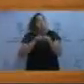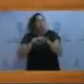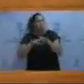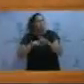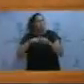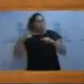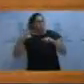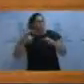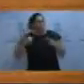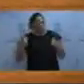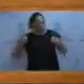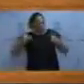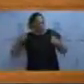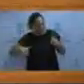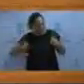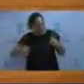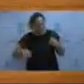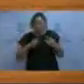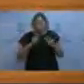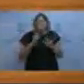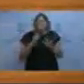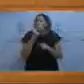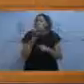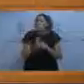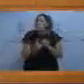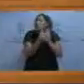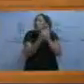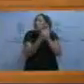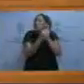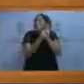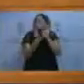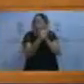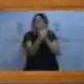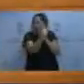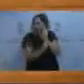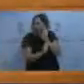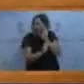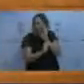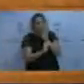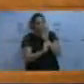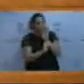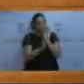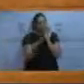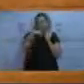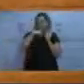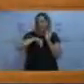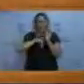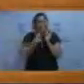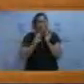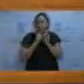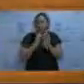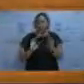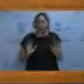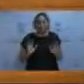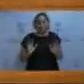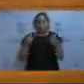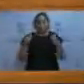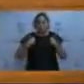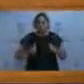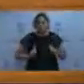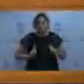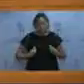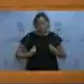No dice qué, se va a puntuar en cada cosa. Es decir, bueno, ya sé que al final, como siempre, como siempre hacen ustedes,